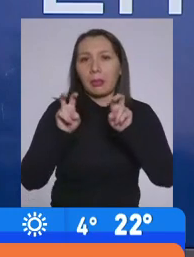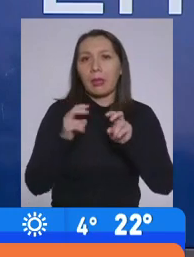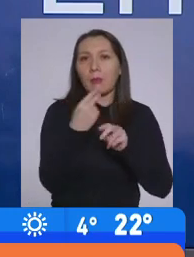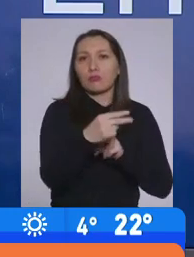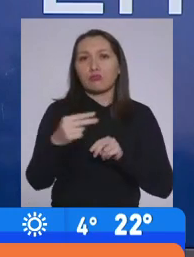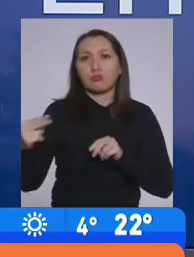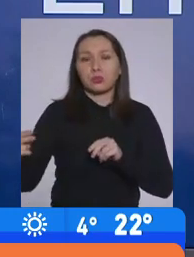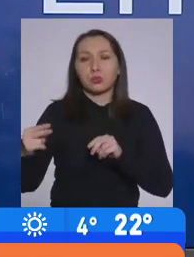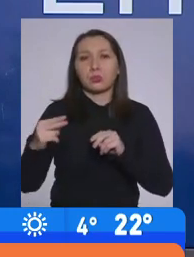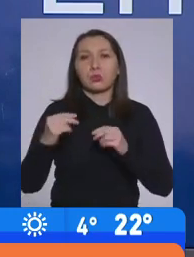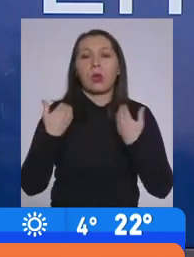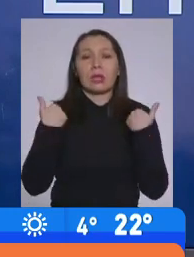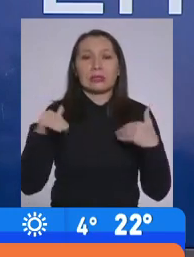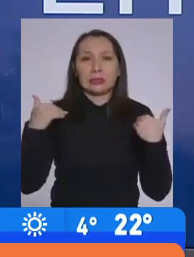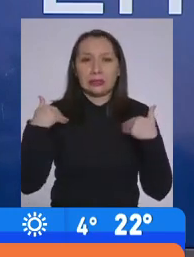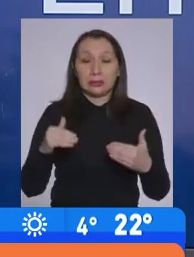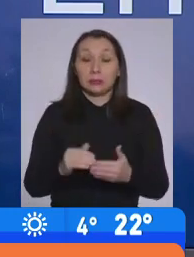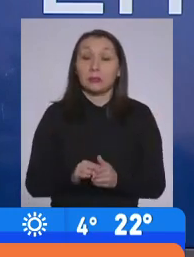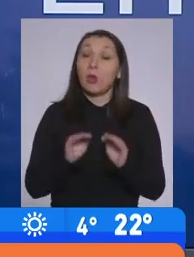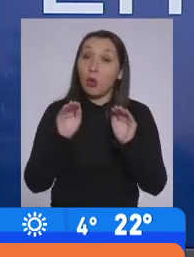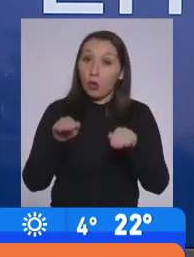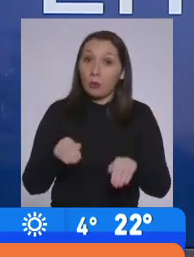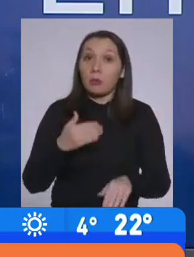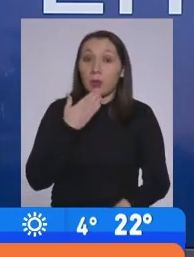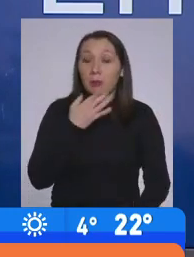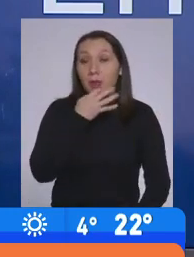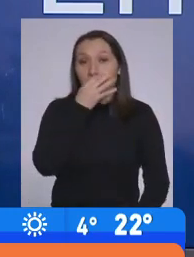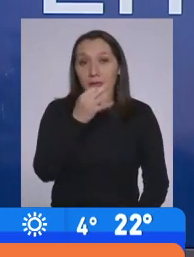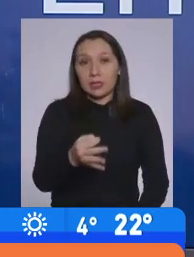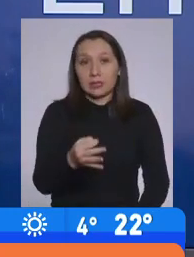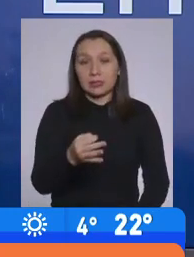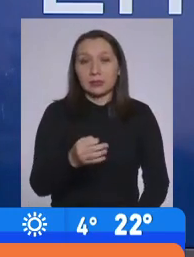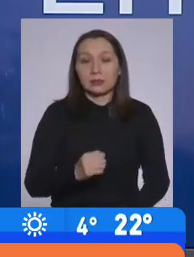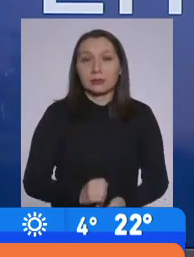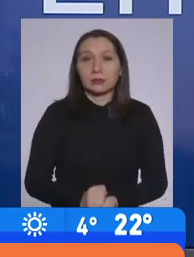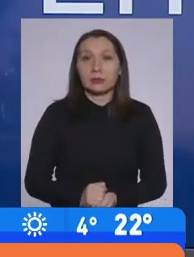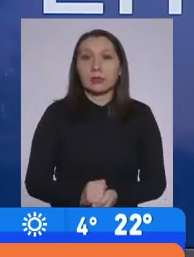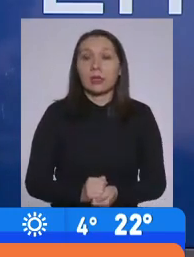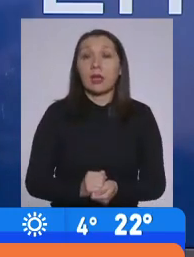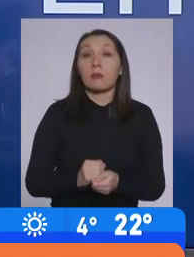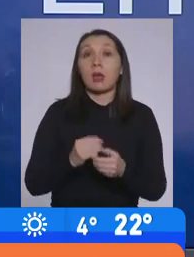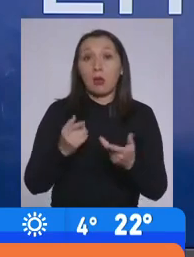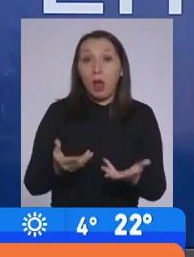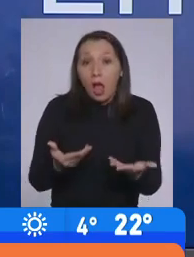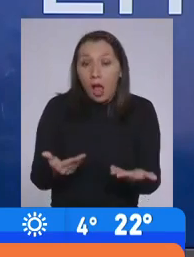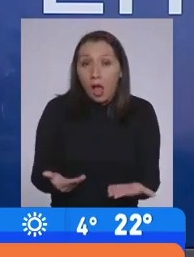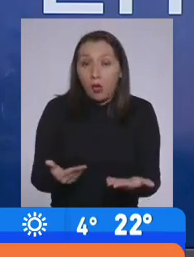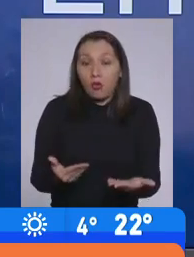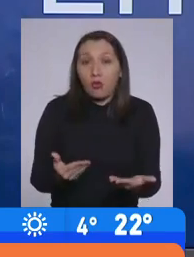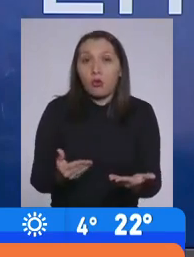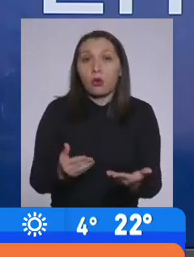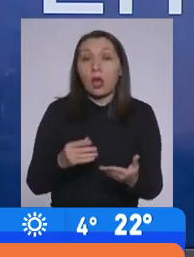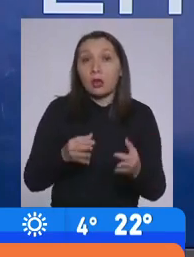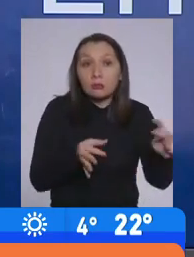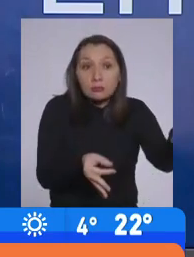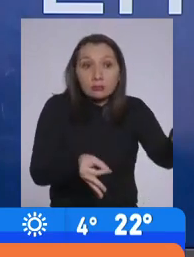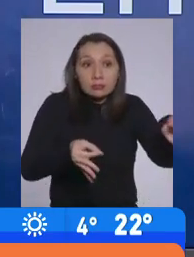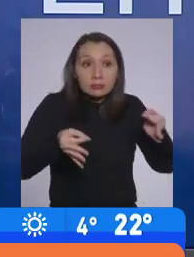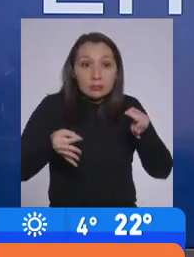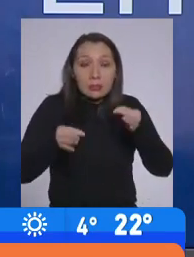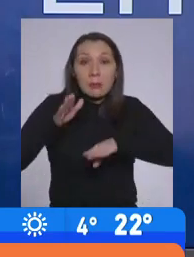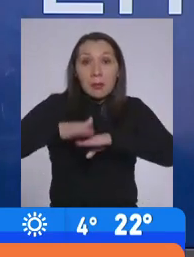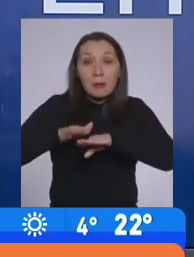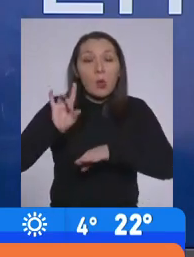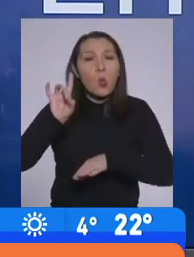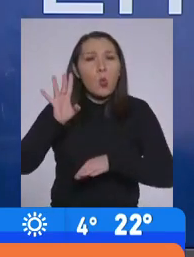sus respectivos entrenamientos asimismo quiero señalar que para haber llegado a obtener este